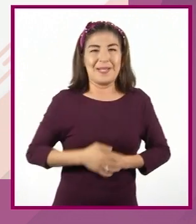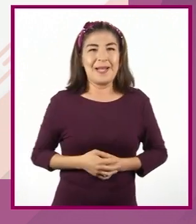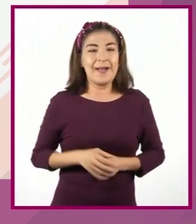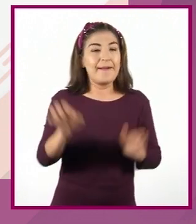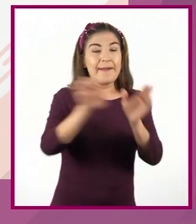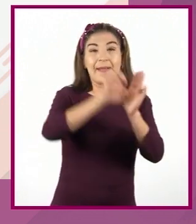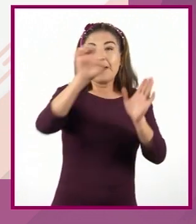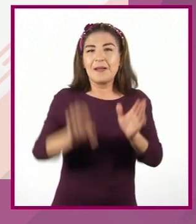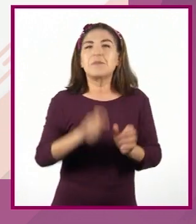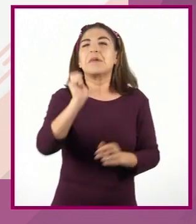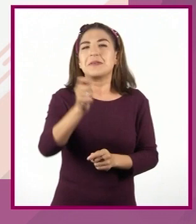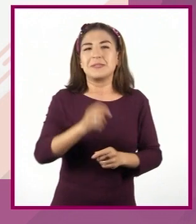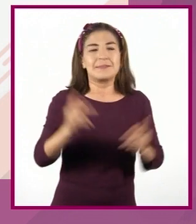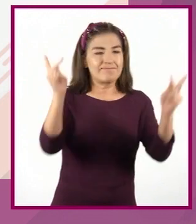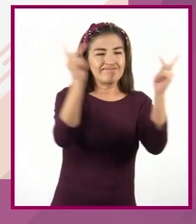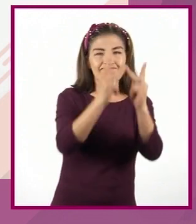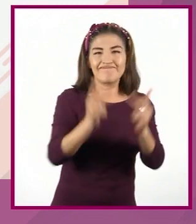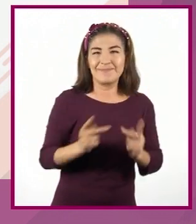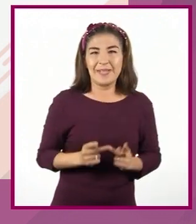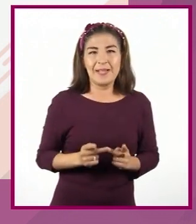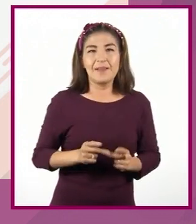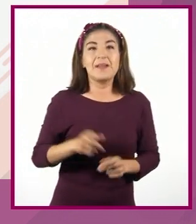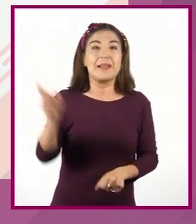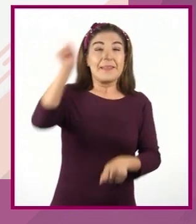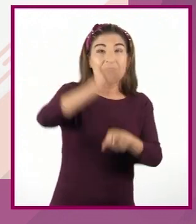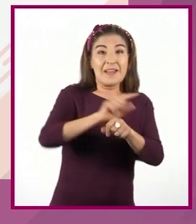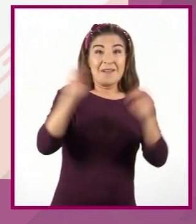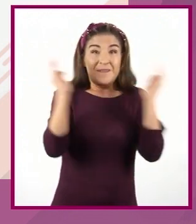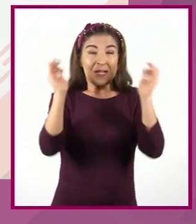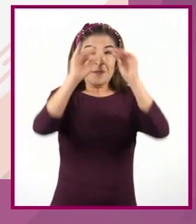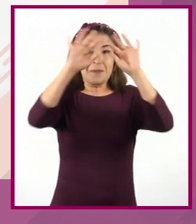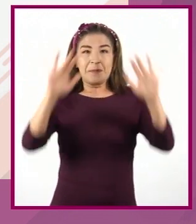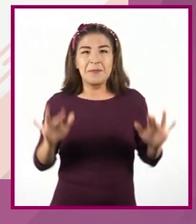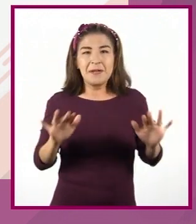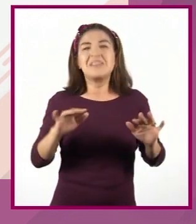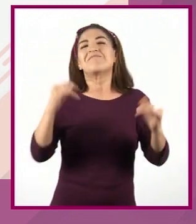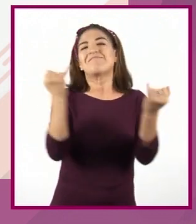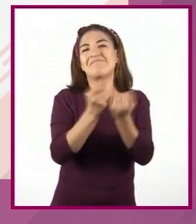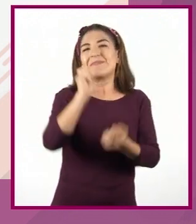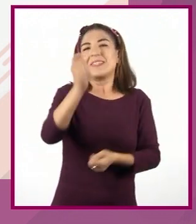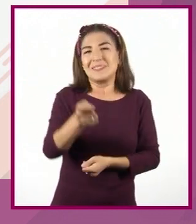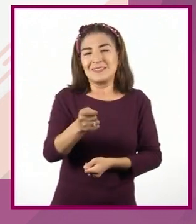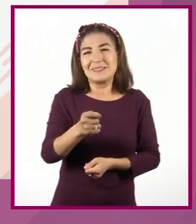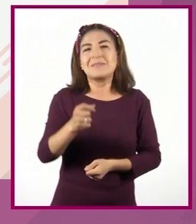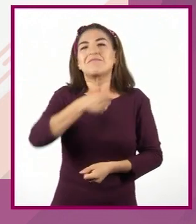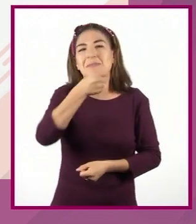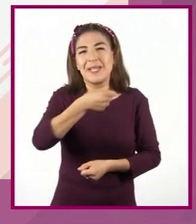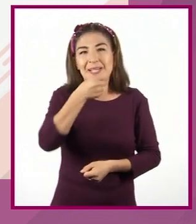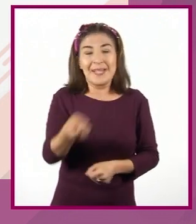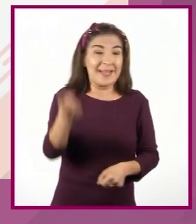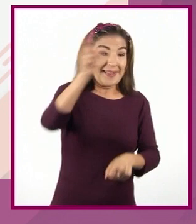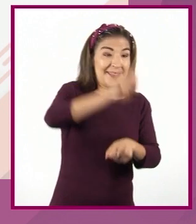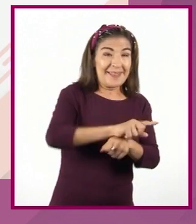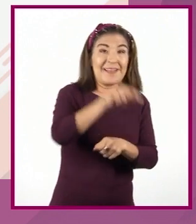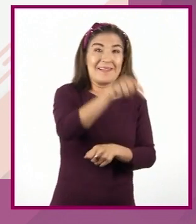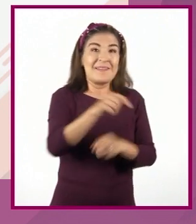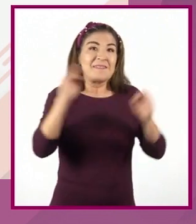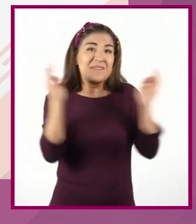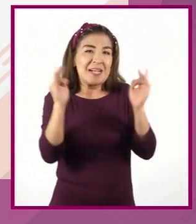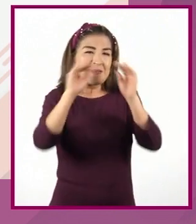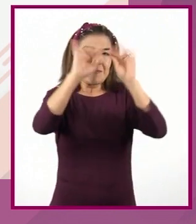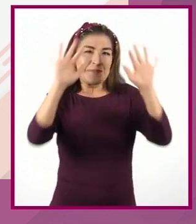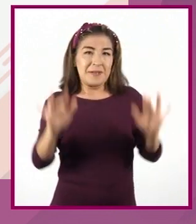más sencillo es comparar invierno igual a vejez en el invierno de sus días.